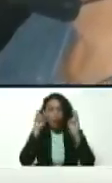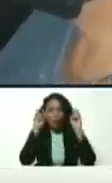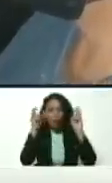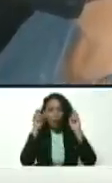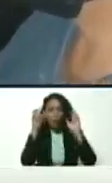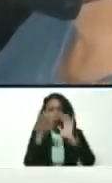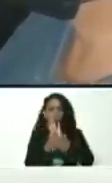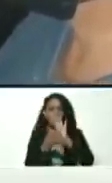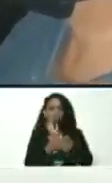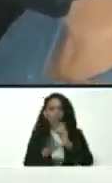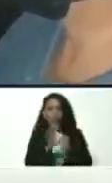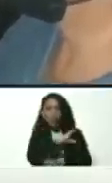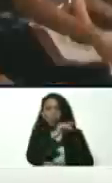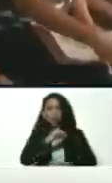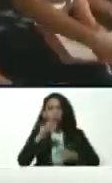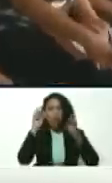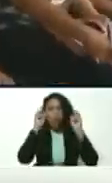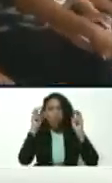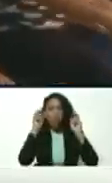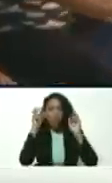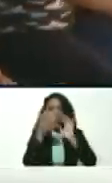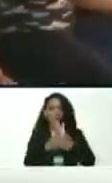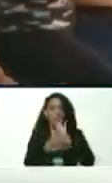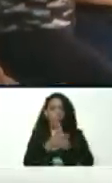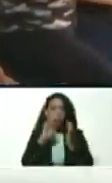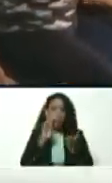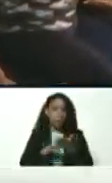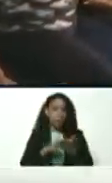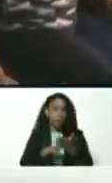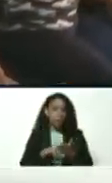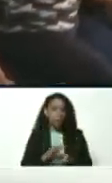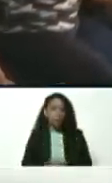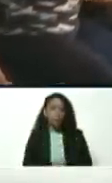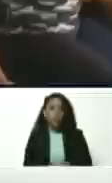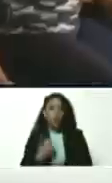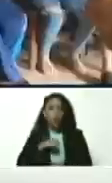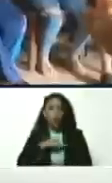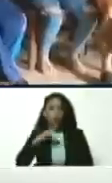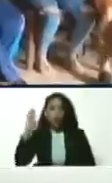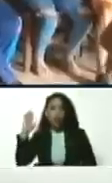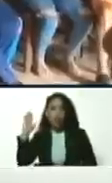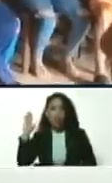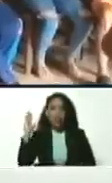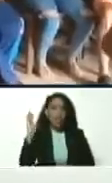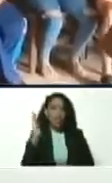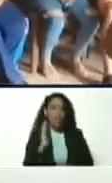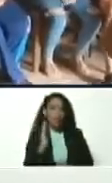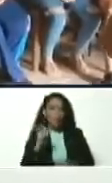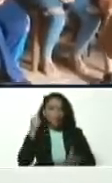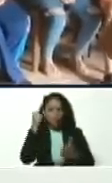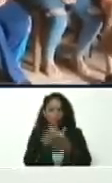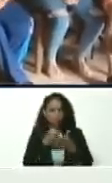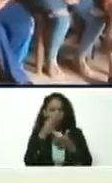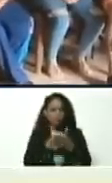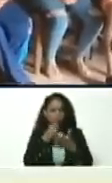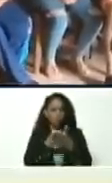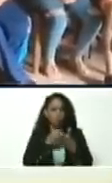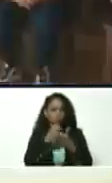de la dirección colectiva verdad hemos venido existiendo